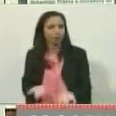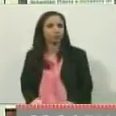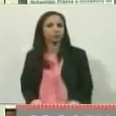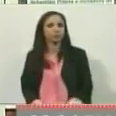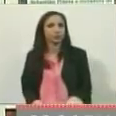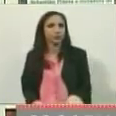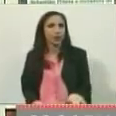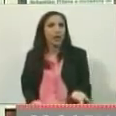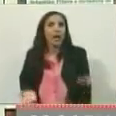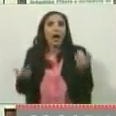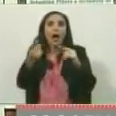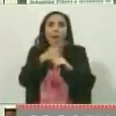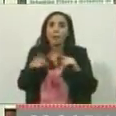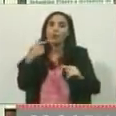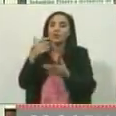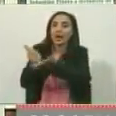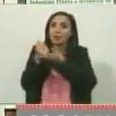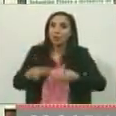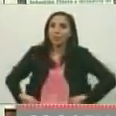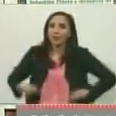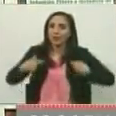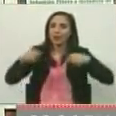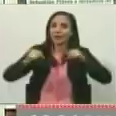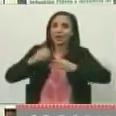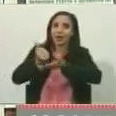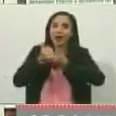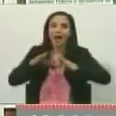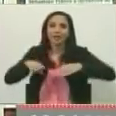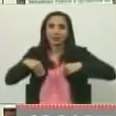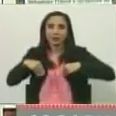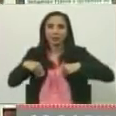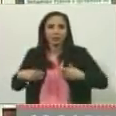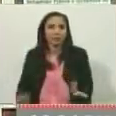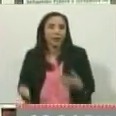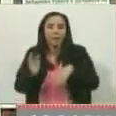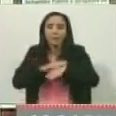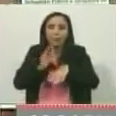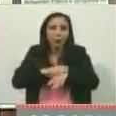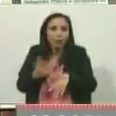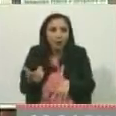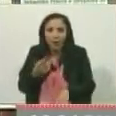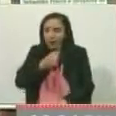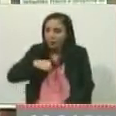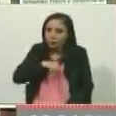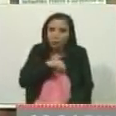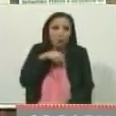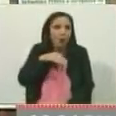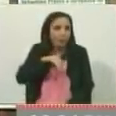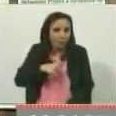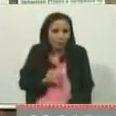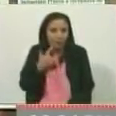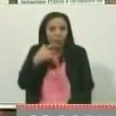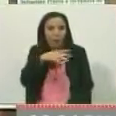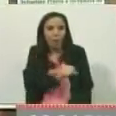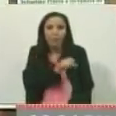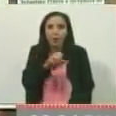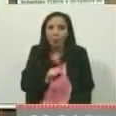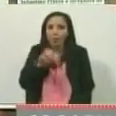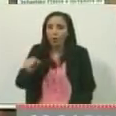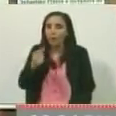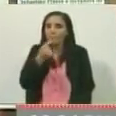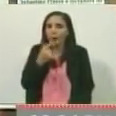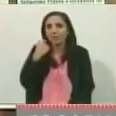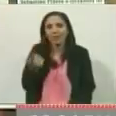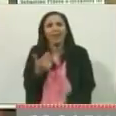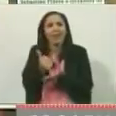nos dice, pero acepten la ayuda que le vamos a dar nosotros. Pero ¿y por qué? Si nosotros podemos comprar como país soberano las medicinas que le faltan a nuestro pueblo. No le estamos pidiendo